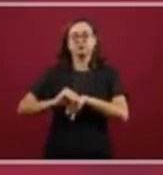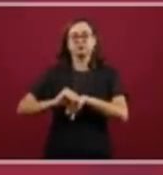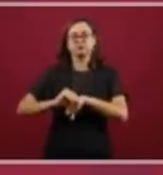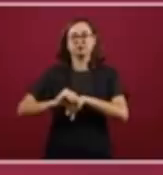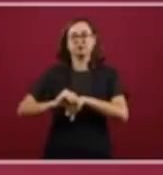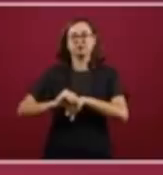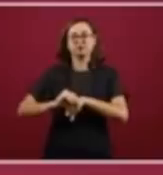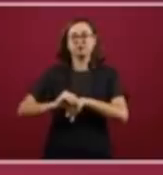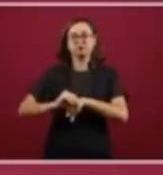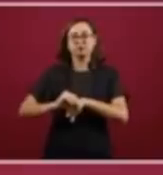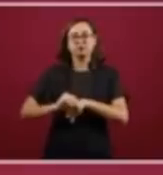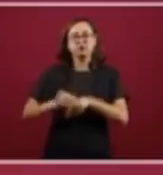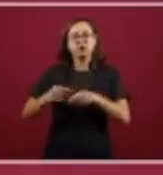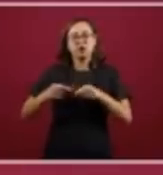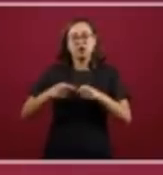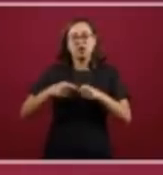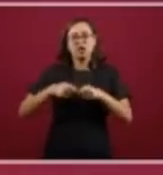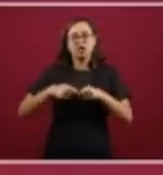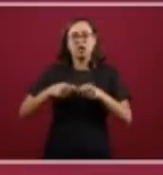para atender